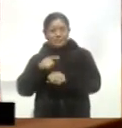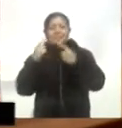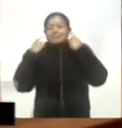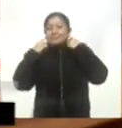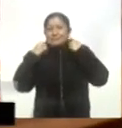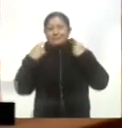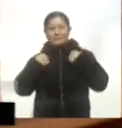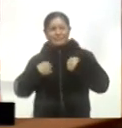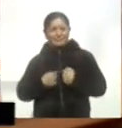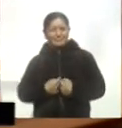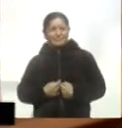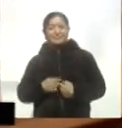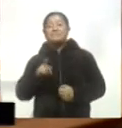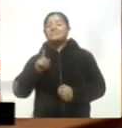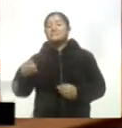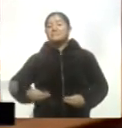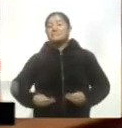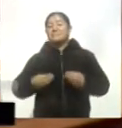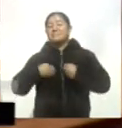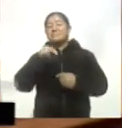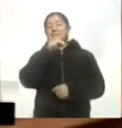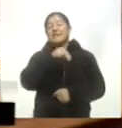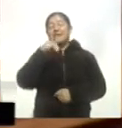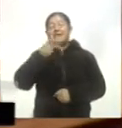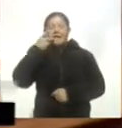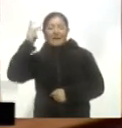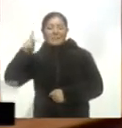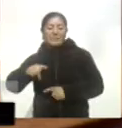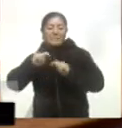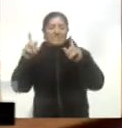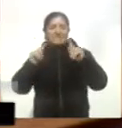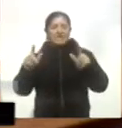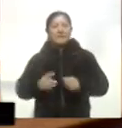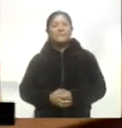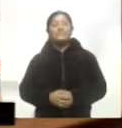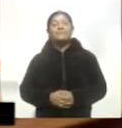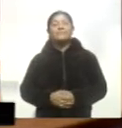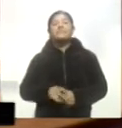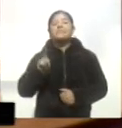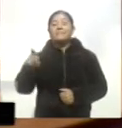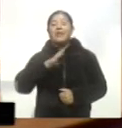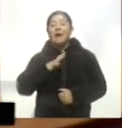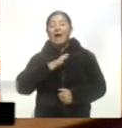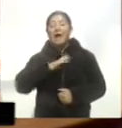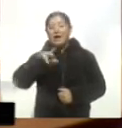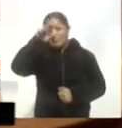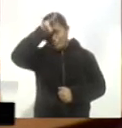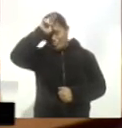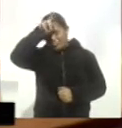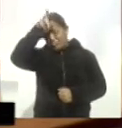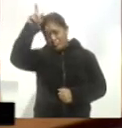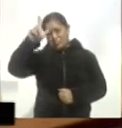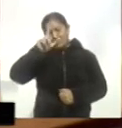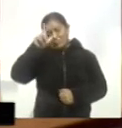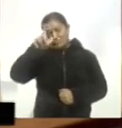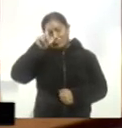del municipio Mariano Arista, Nanacamilpa, Tlaxcala, donde se encuentra el santuario de la Luciérnaga.